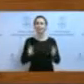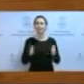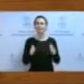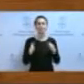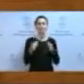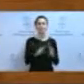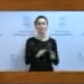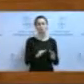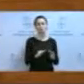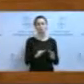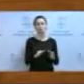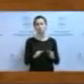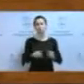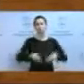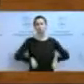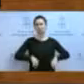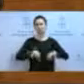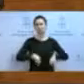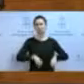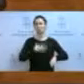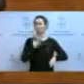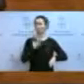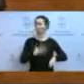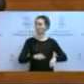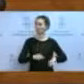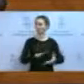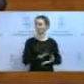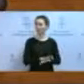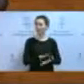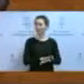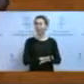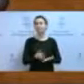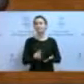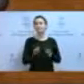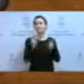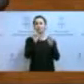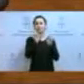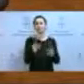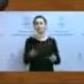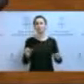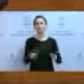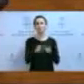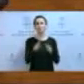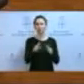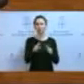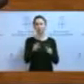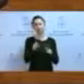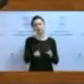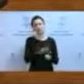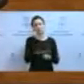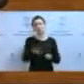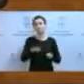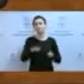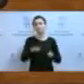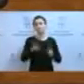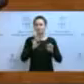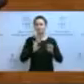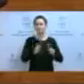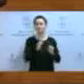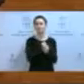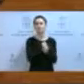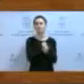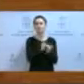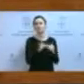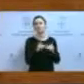con la máxima normalidad posible. Pero no solo ha cambiado el modelo de sociedad. En el mundo laboral y con un significativo avance en la igualdad, al no